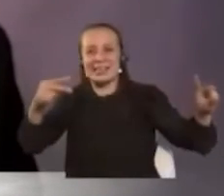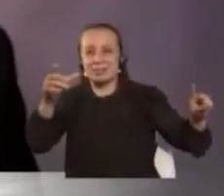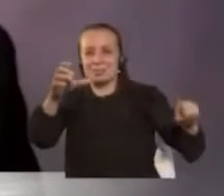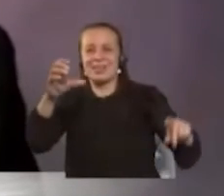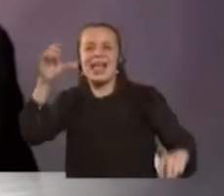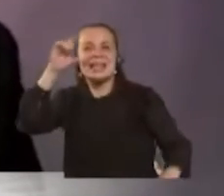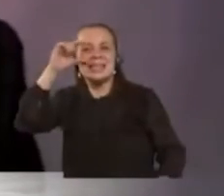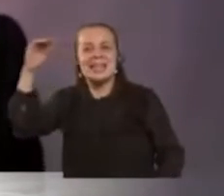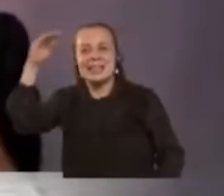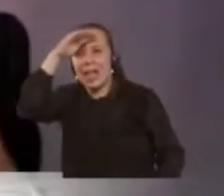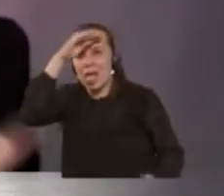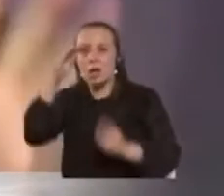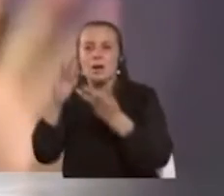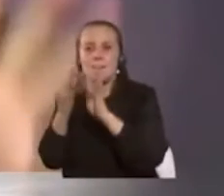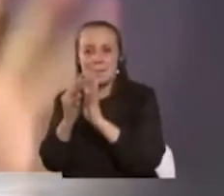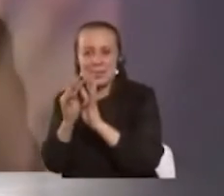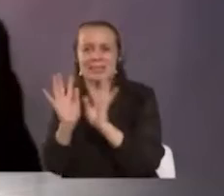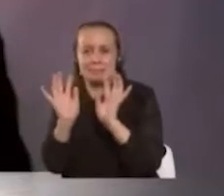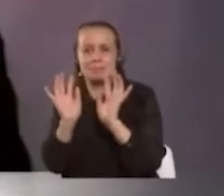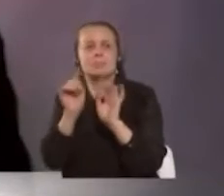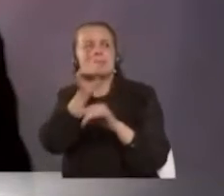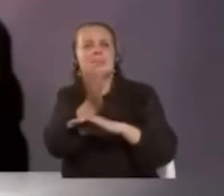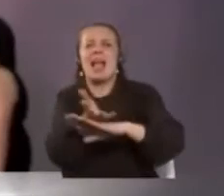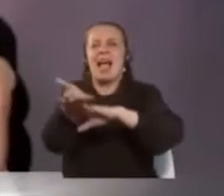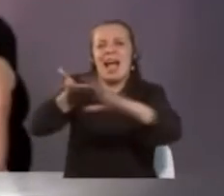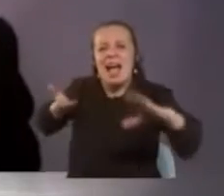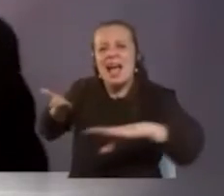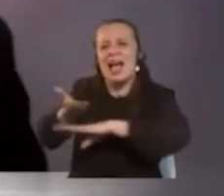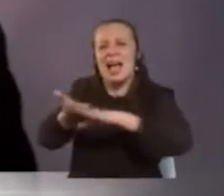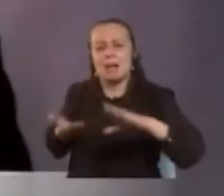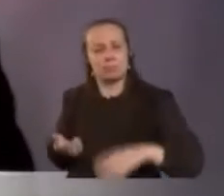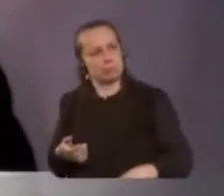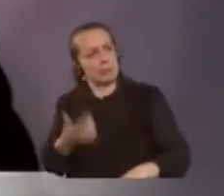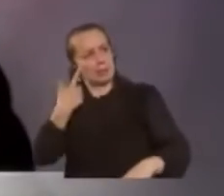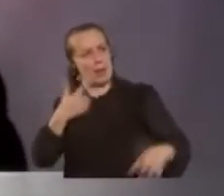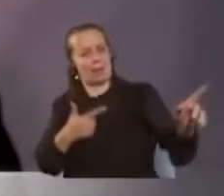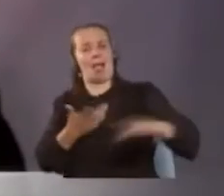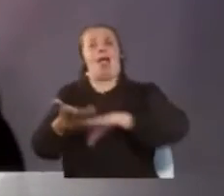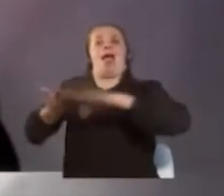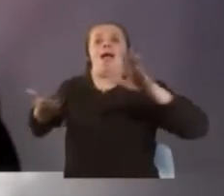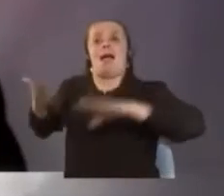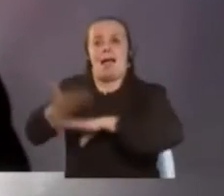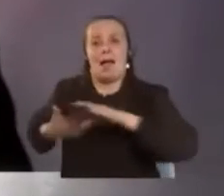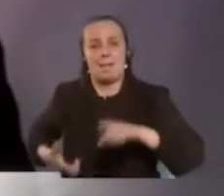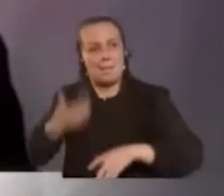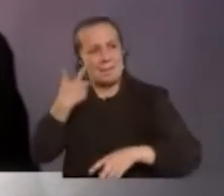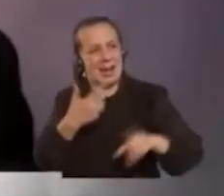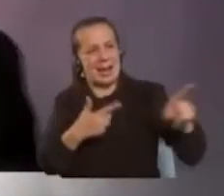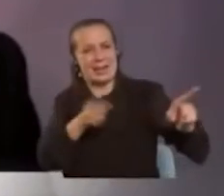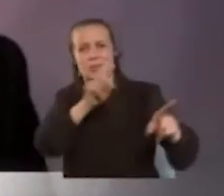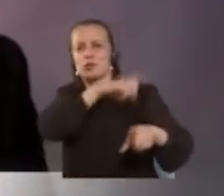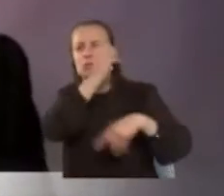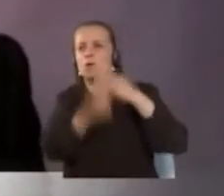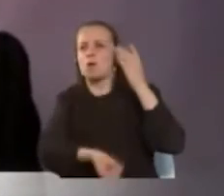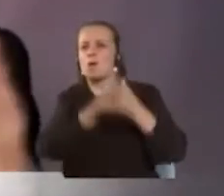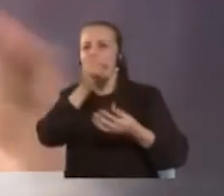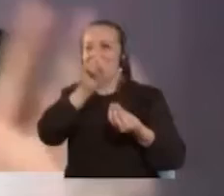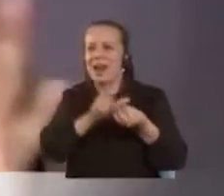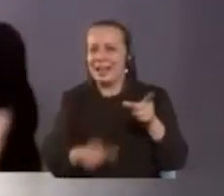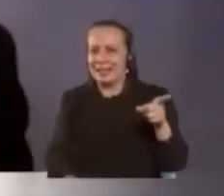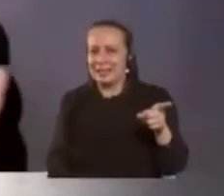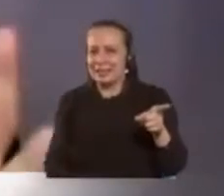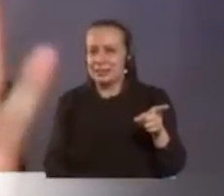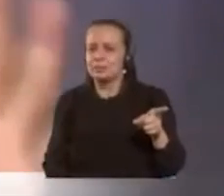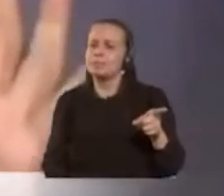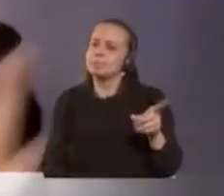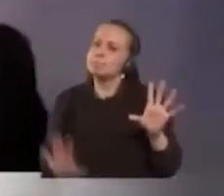del senador Petro, hace unas reclamaciones, y parecidas reclamaciones hizo el nuevo liberalismo. Y entonces